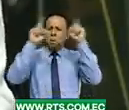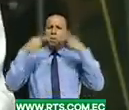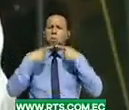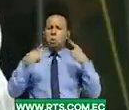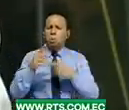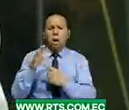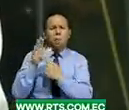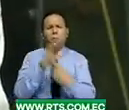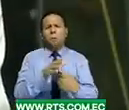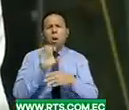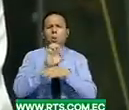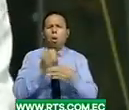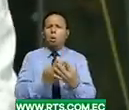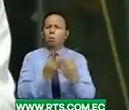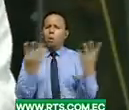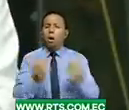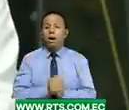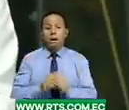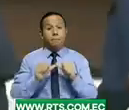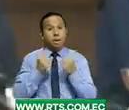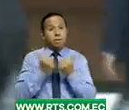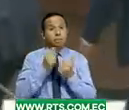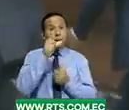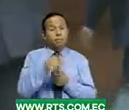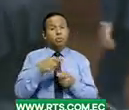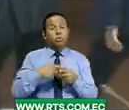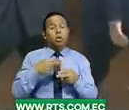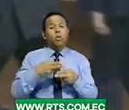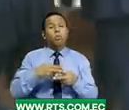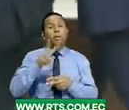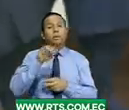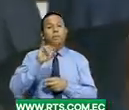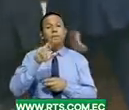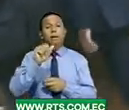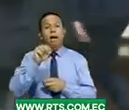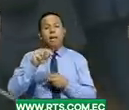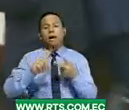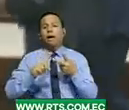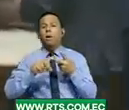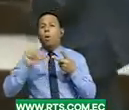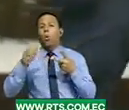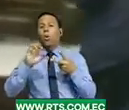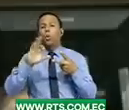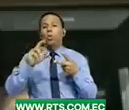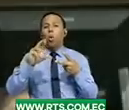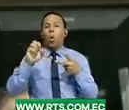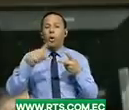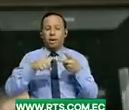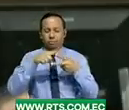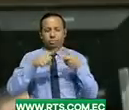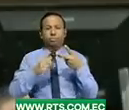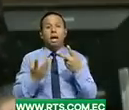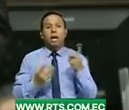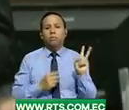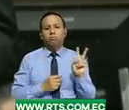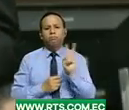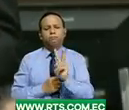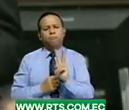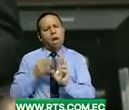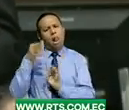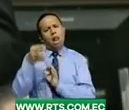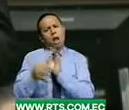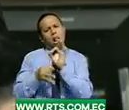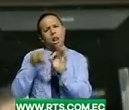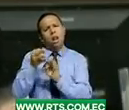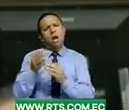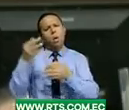La asambleísta del correísmo Viviana Veloz y el legislador del Partido Social Cristiano Esteban Torres fueron los interpelantes del juicio